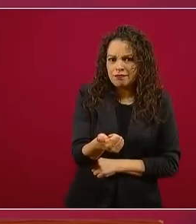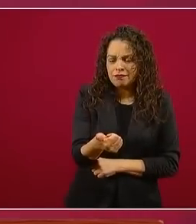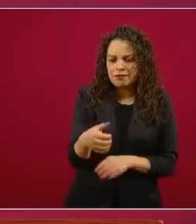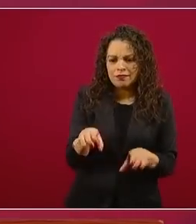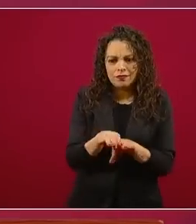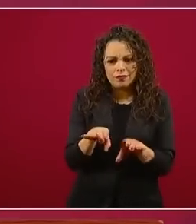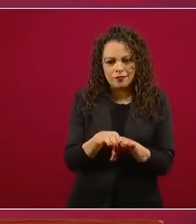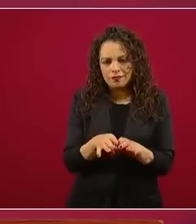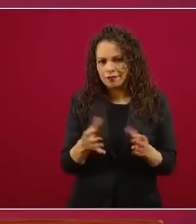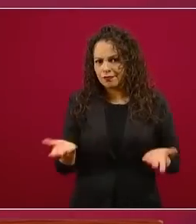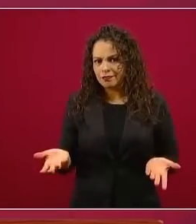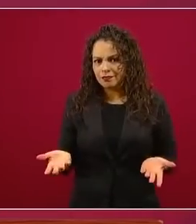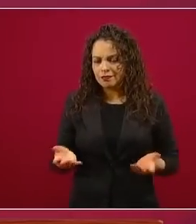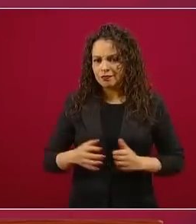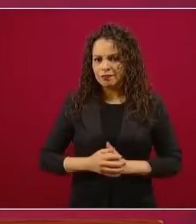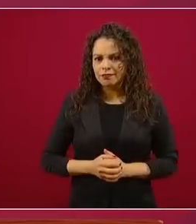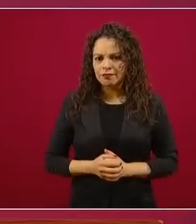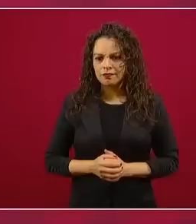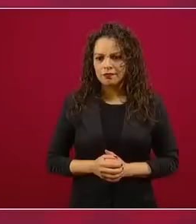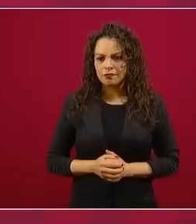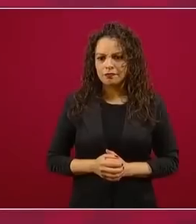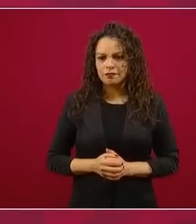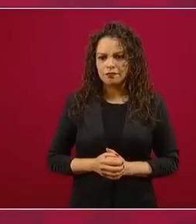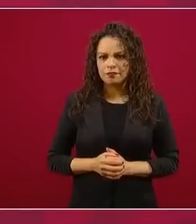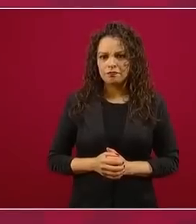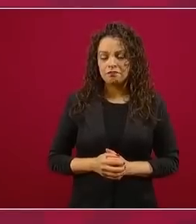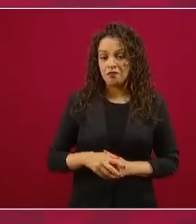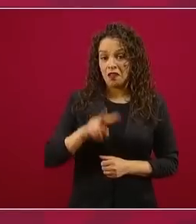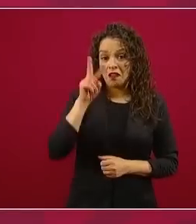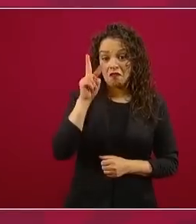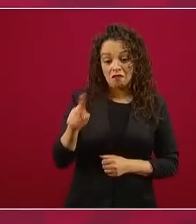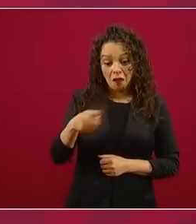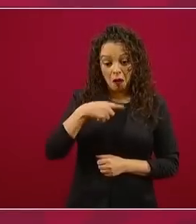O sea, campeones en impunidad.